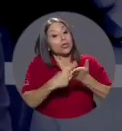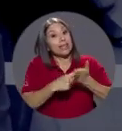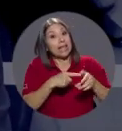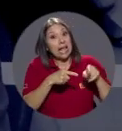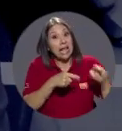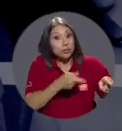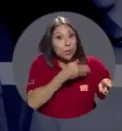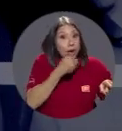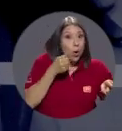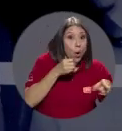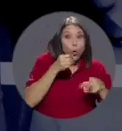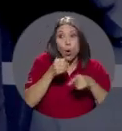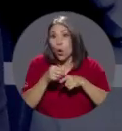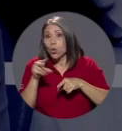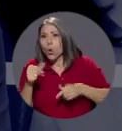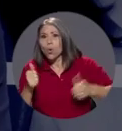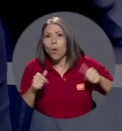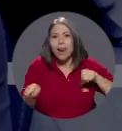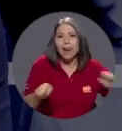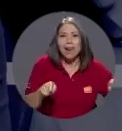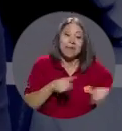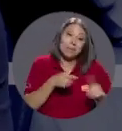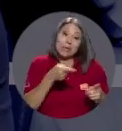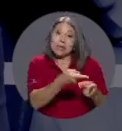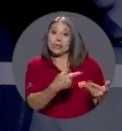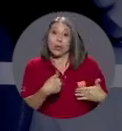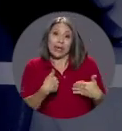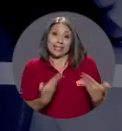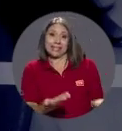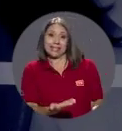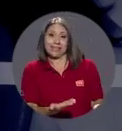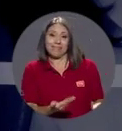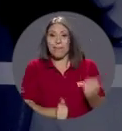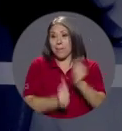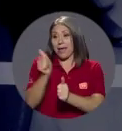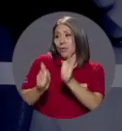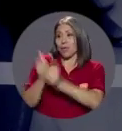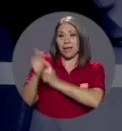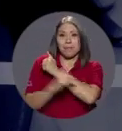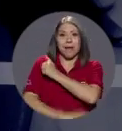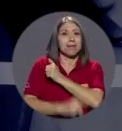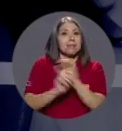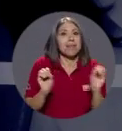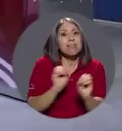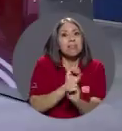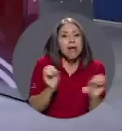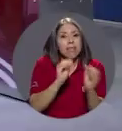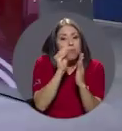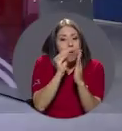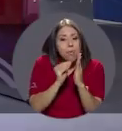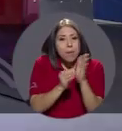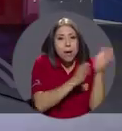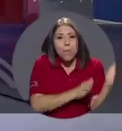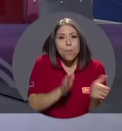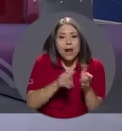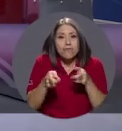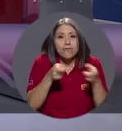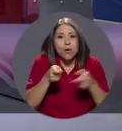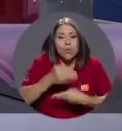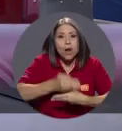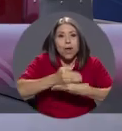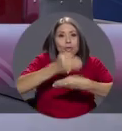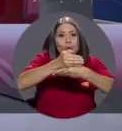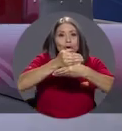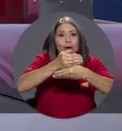o no la mejor herramienta, pero es la herramienta que existe. Sí. Y ciertamente ni siquiera la mayor parte del país cuenta con un plan regulador. Entonces, nuestro